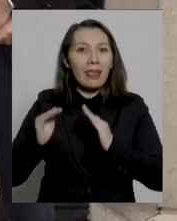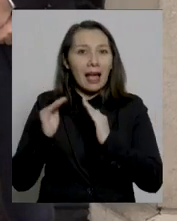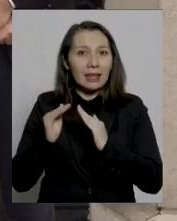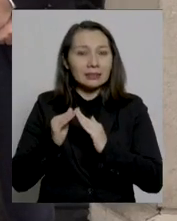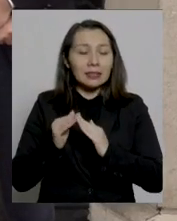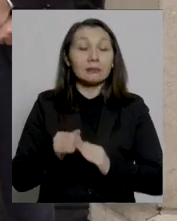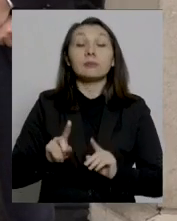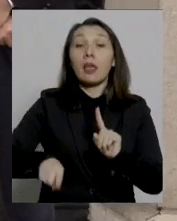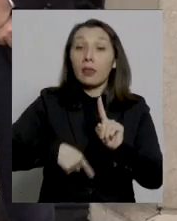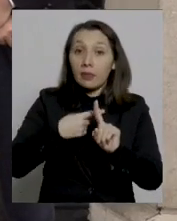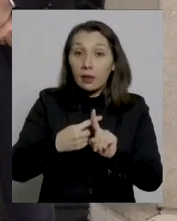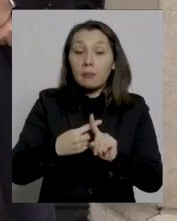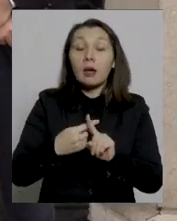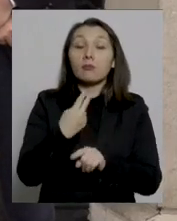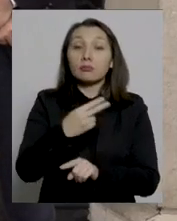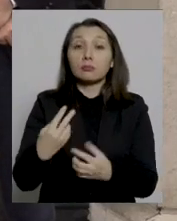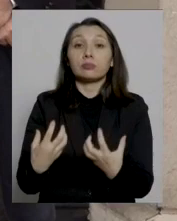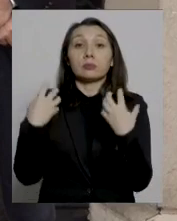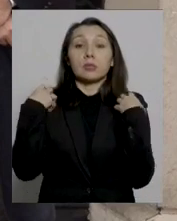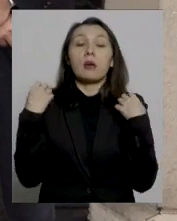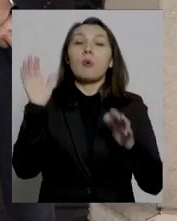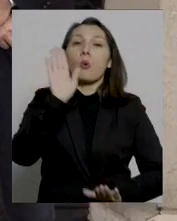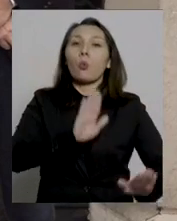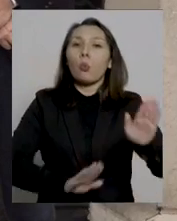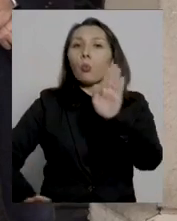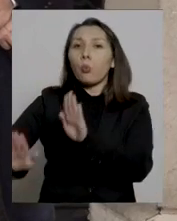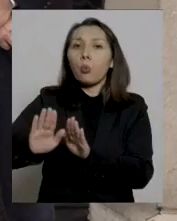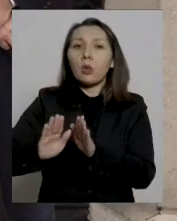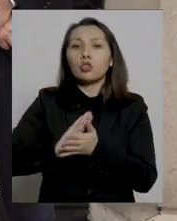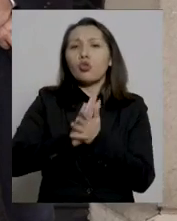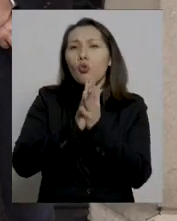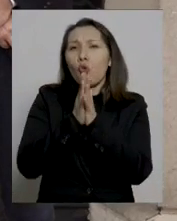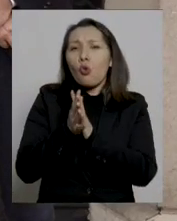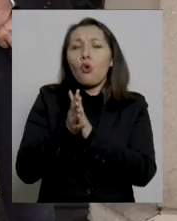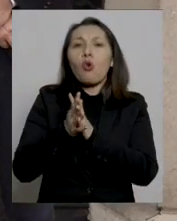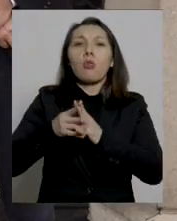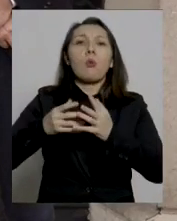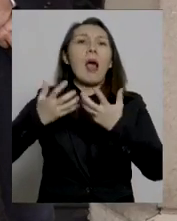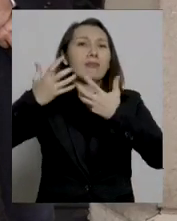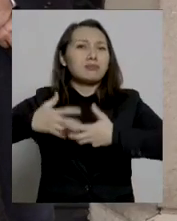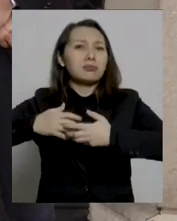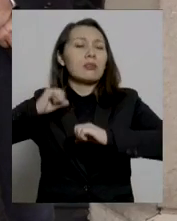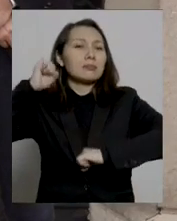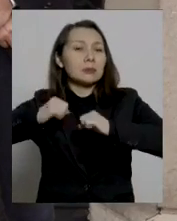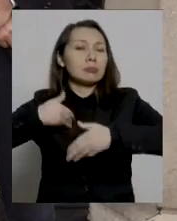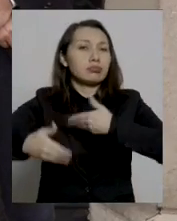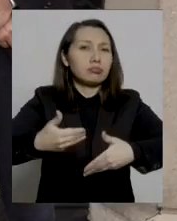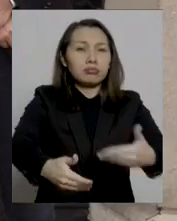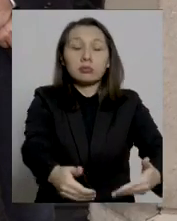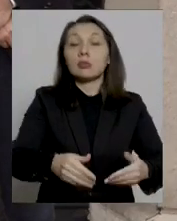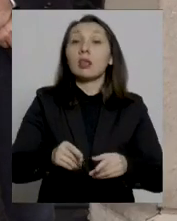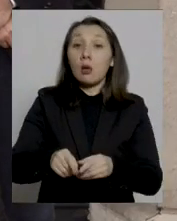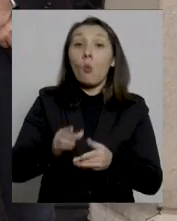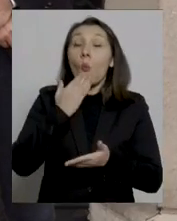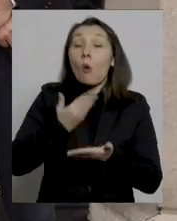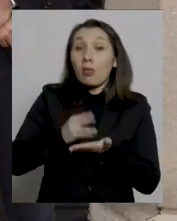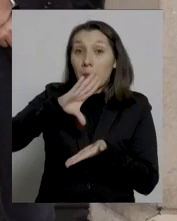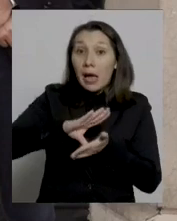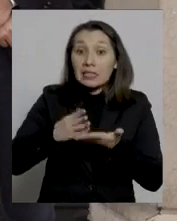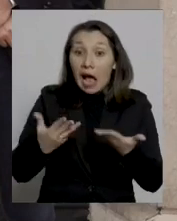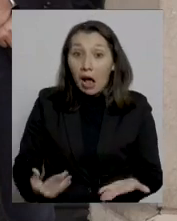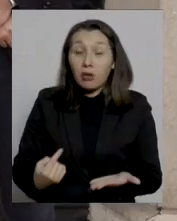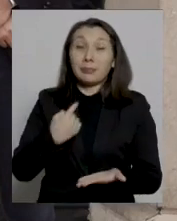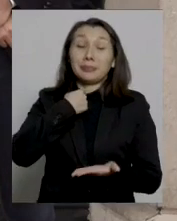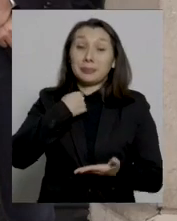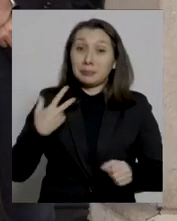Adicionalmente, están a su cargo de cuidar toda la cadena productiva. Cuando un país está viviendo un drama como el que